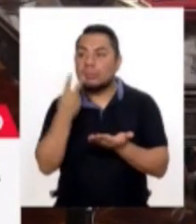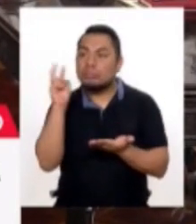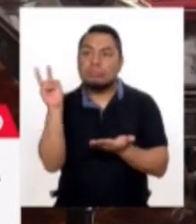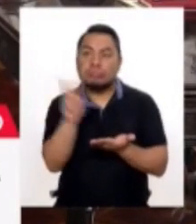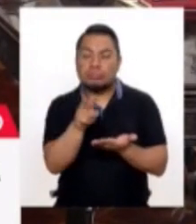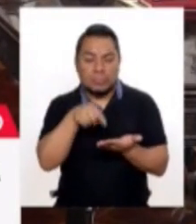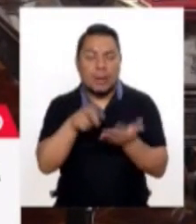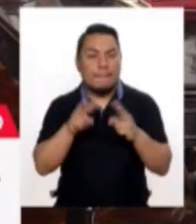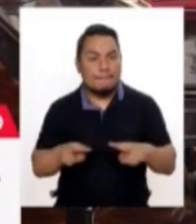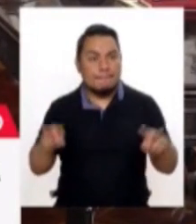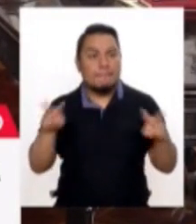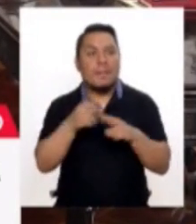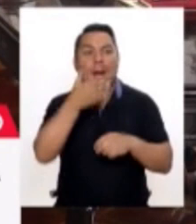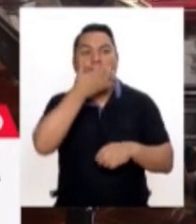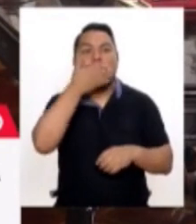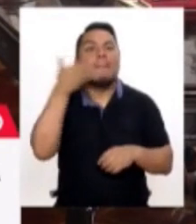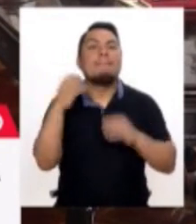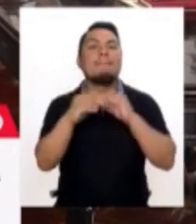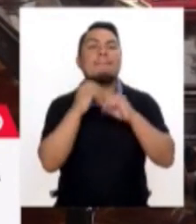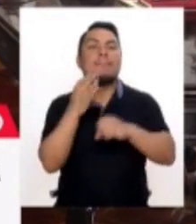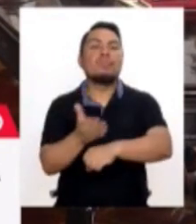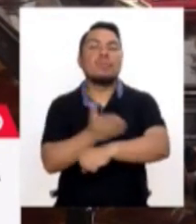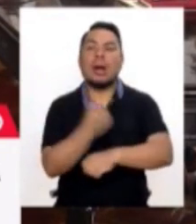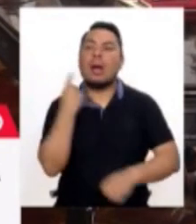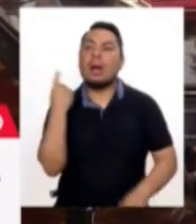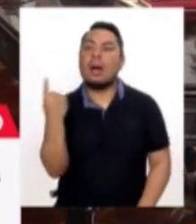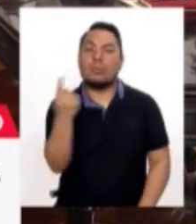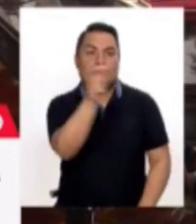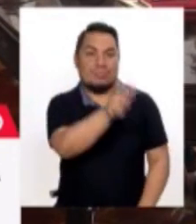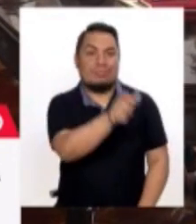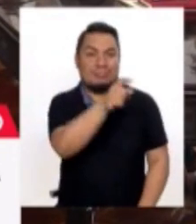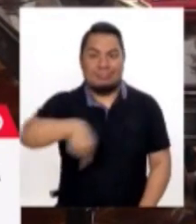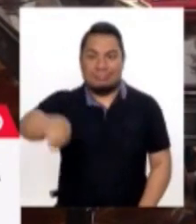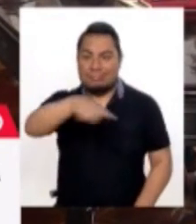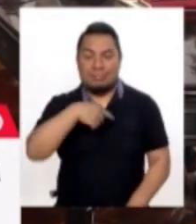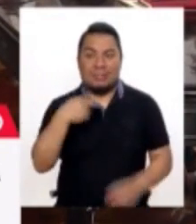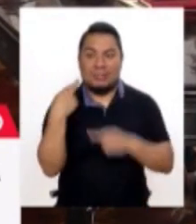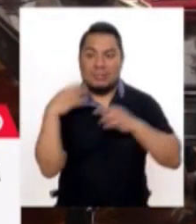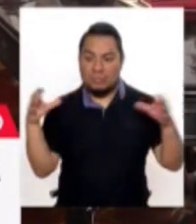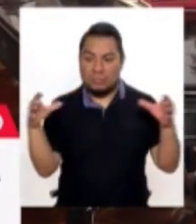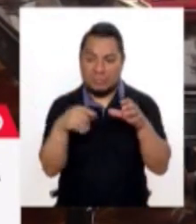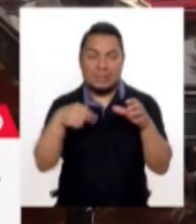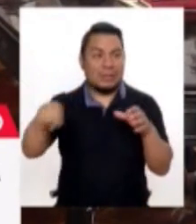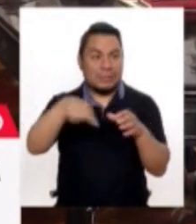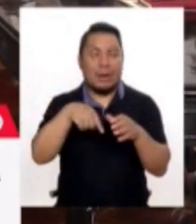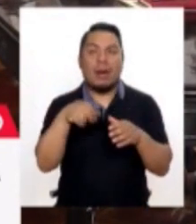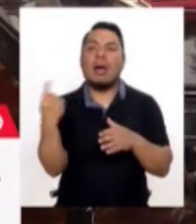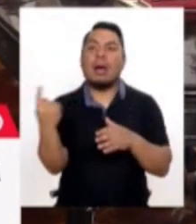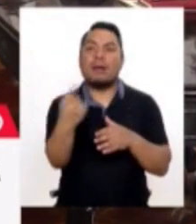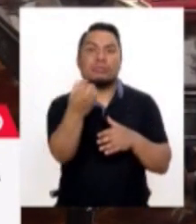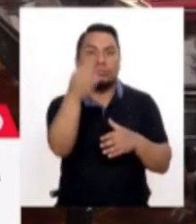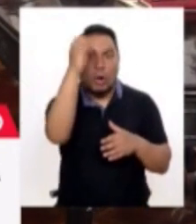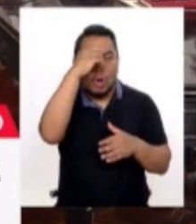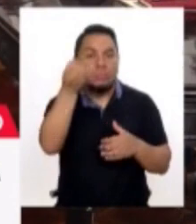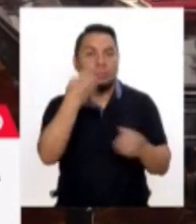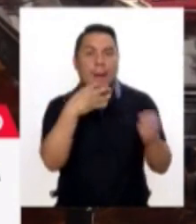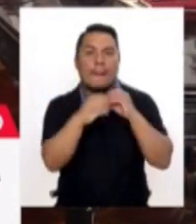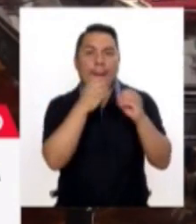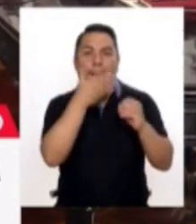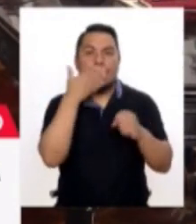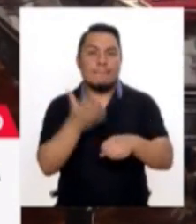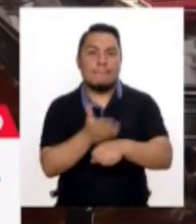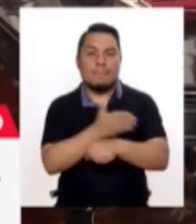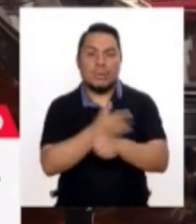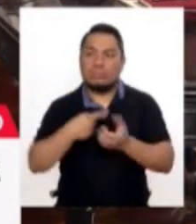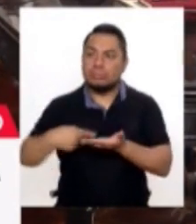valoración, a la mejora de cada uno de los miembros de la Comisión de Alto Nivel Anticorrupción. Hay un